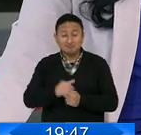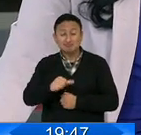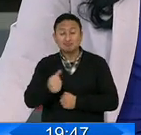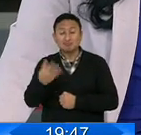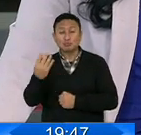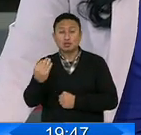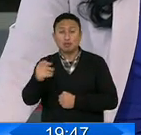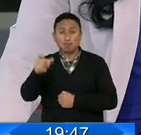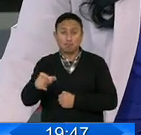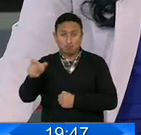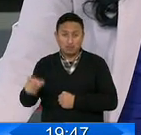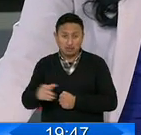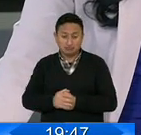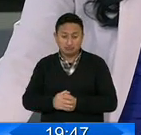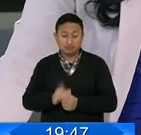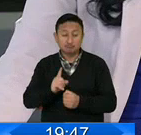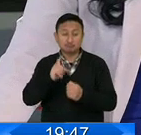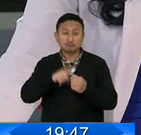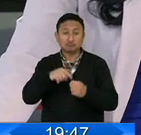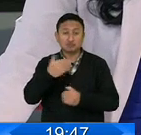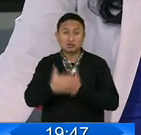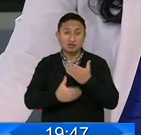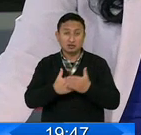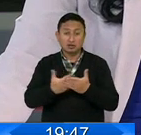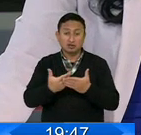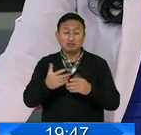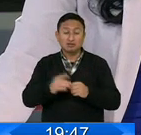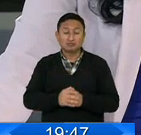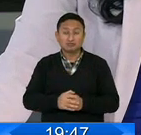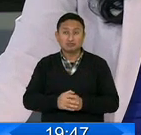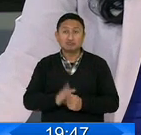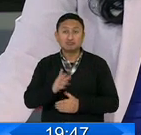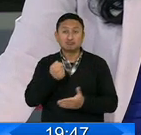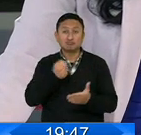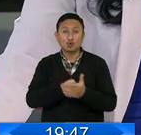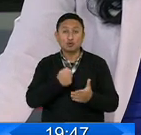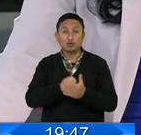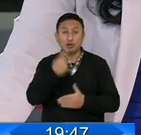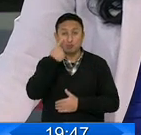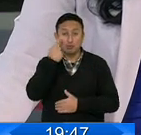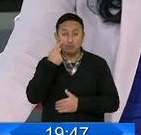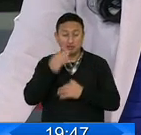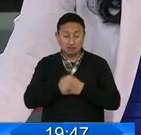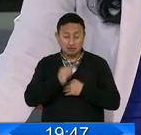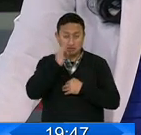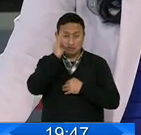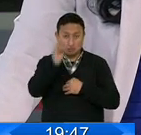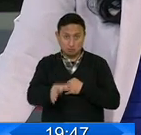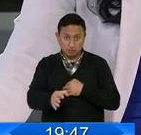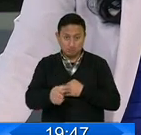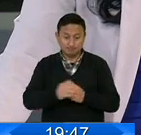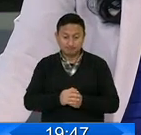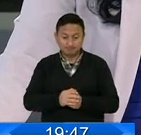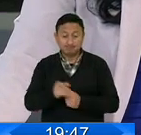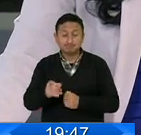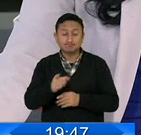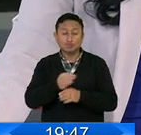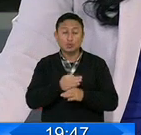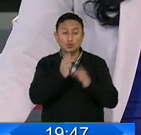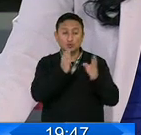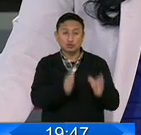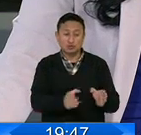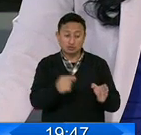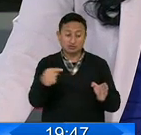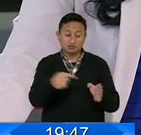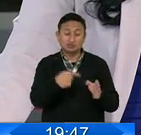más involucradas en el presunto delito de peculado por la adquisición de pruebas COVID. Entre los funcionarios procesados